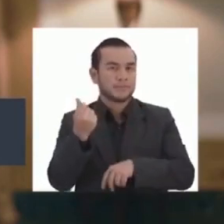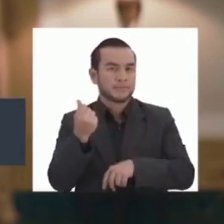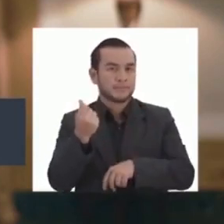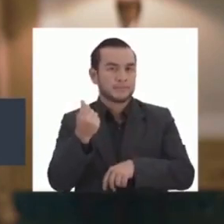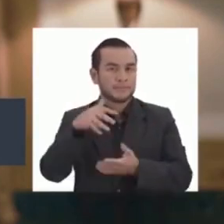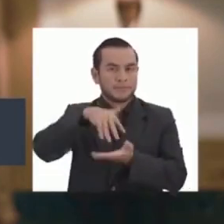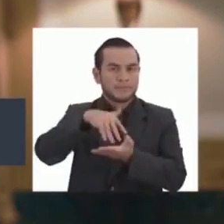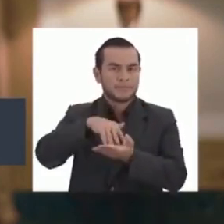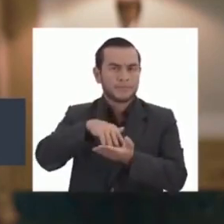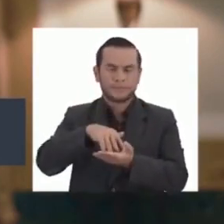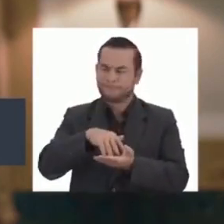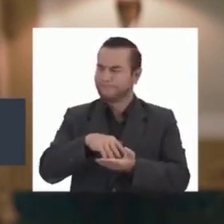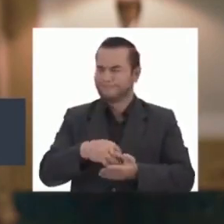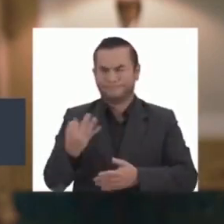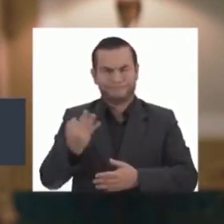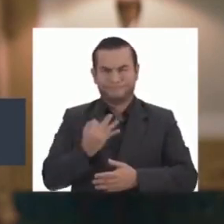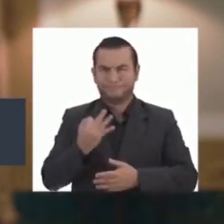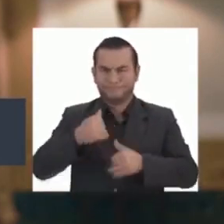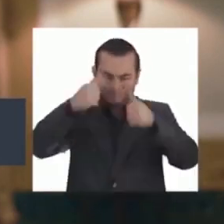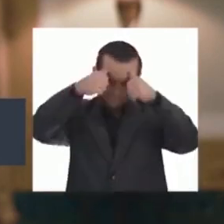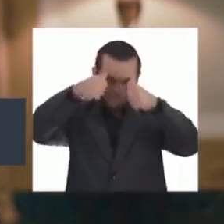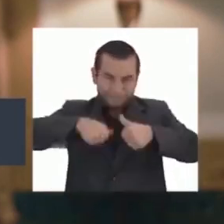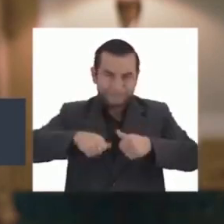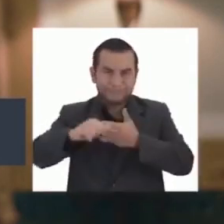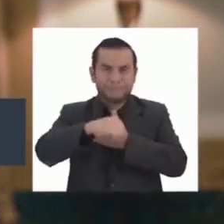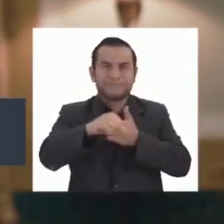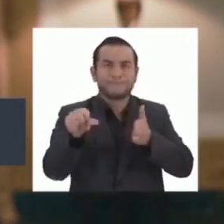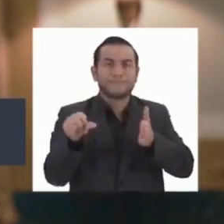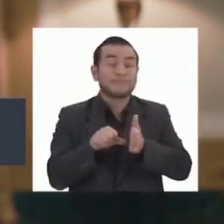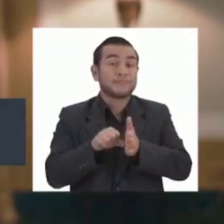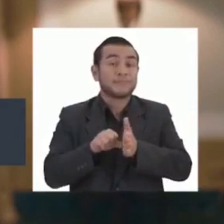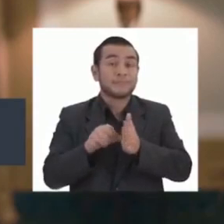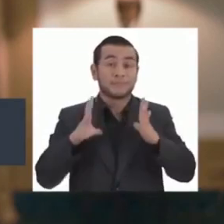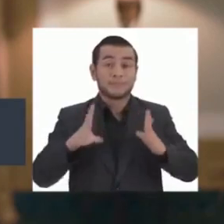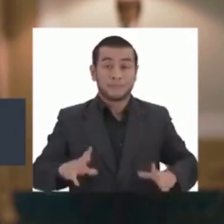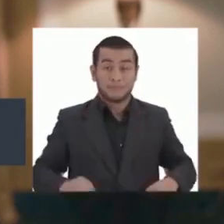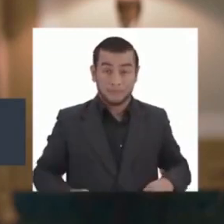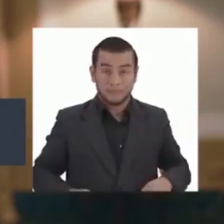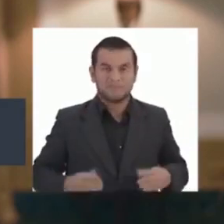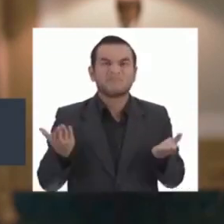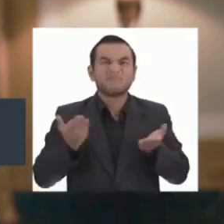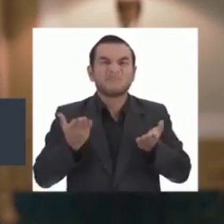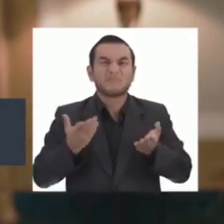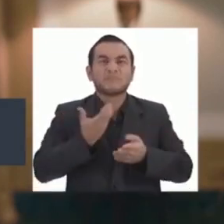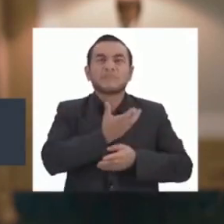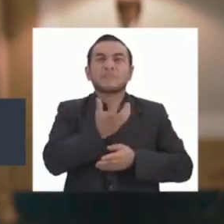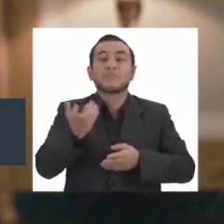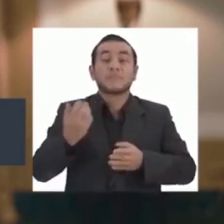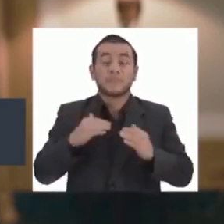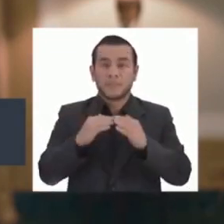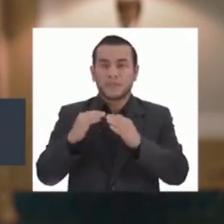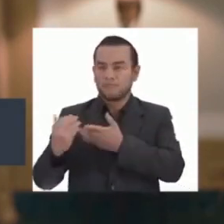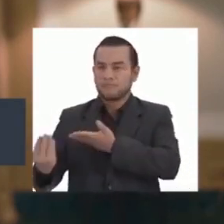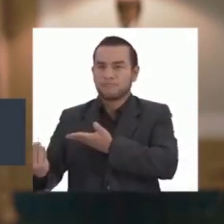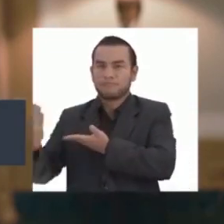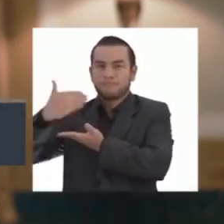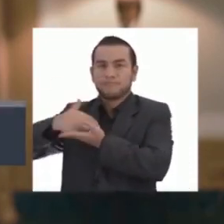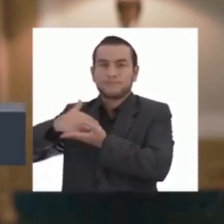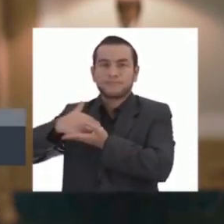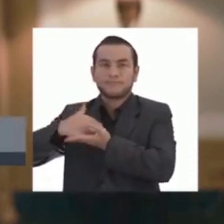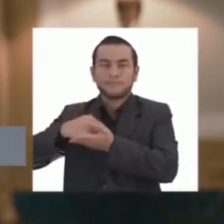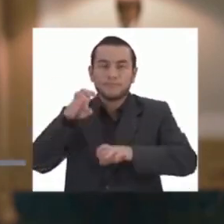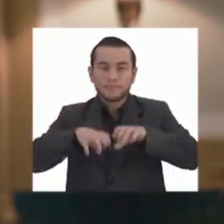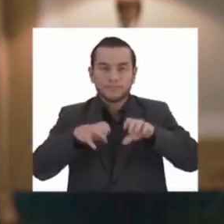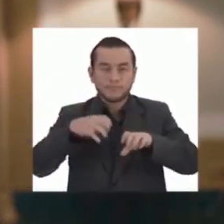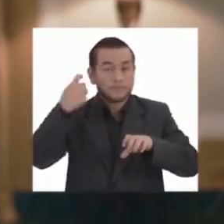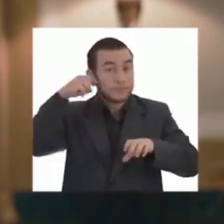aprobación de la Asamblea Legislativa. El gobierno, haciendo uso de sus facultades constitucionales, lo hizo ya. Y la Secretaría General de la OEA, haciendo